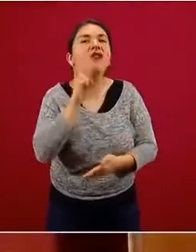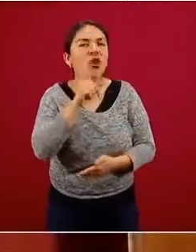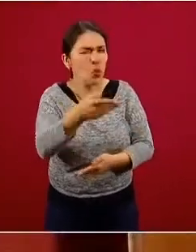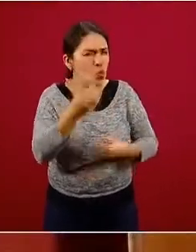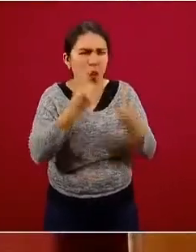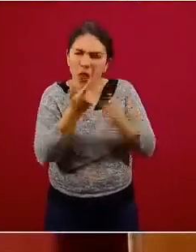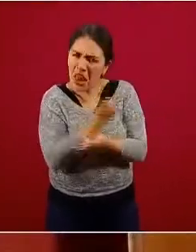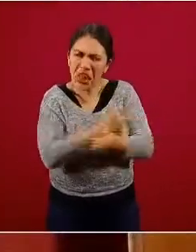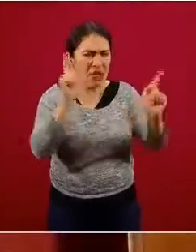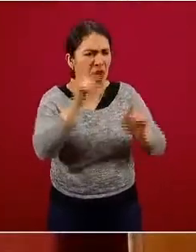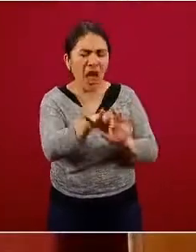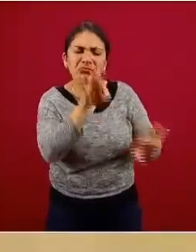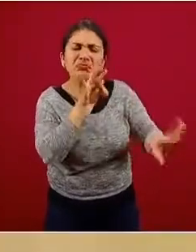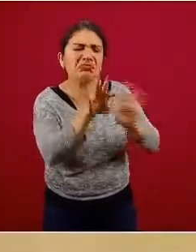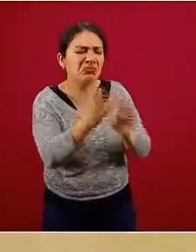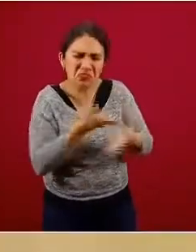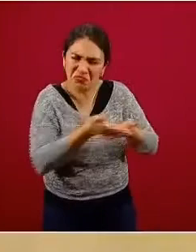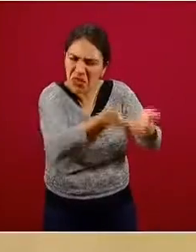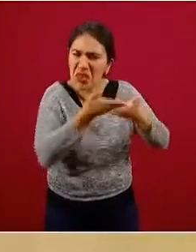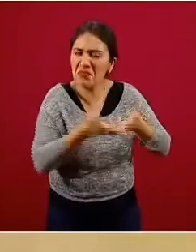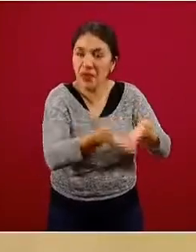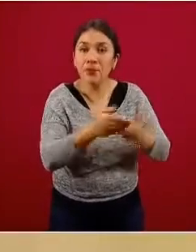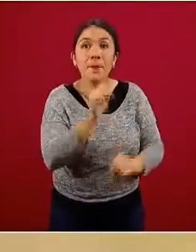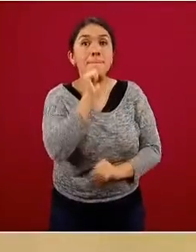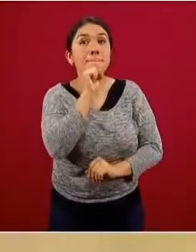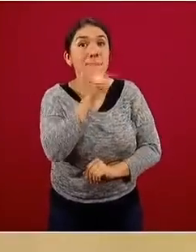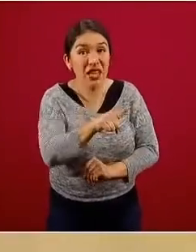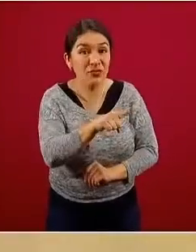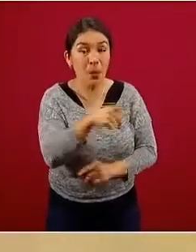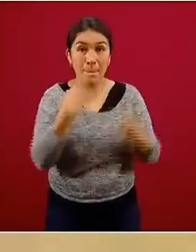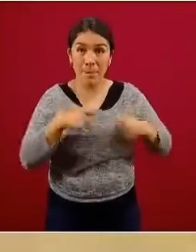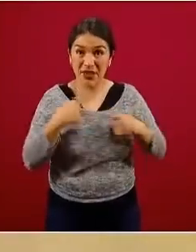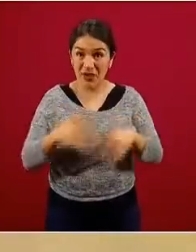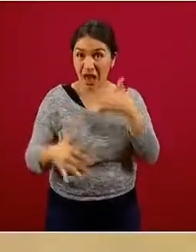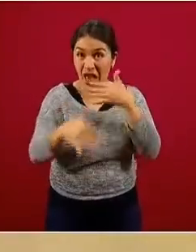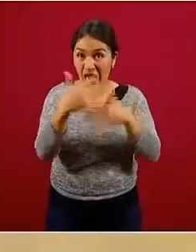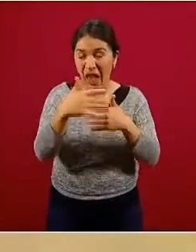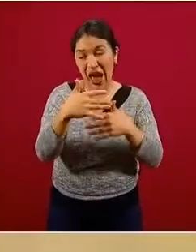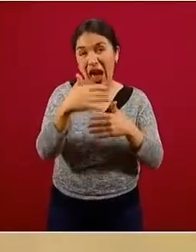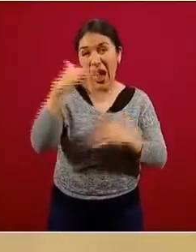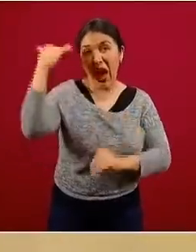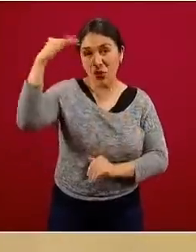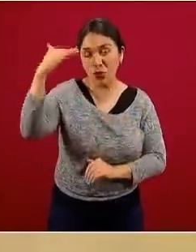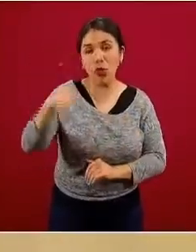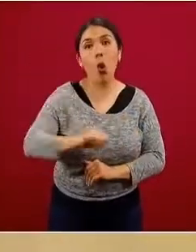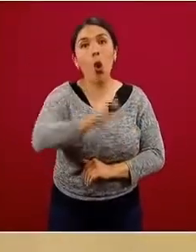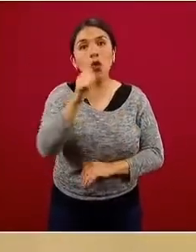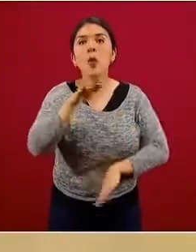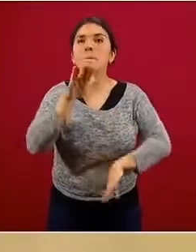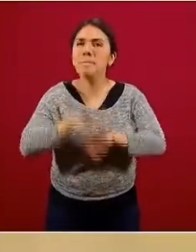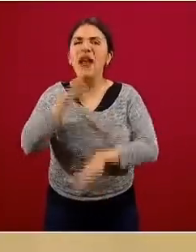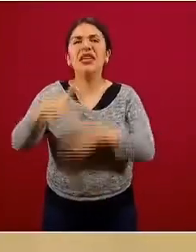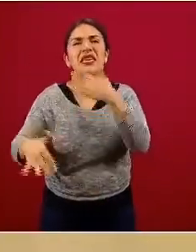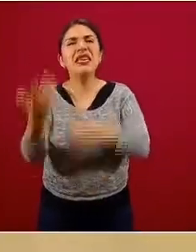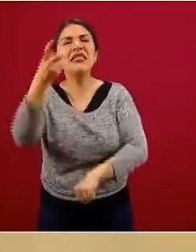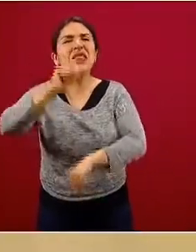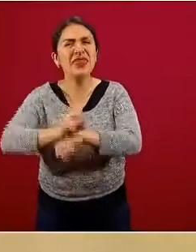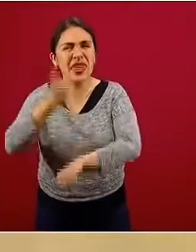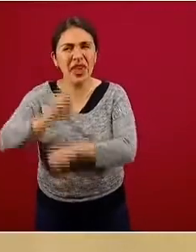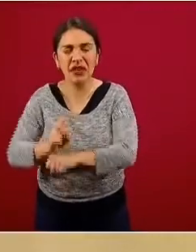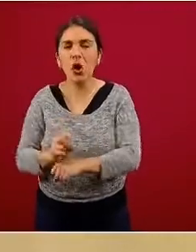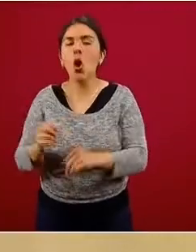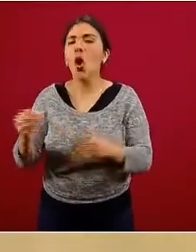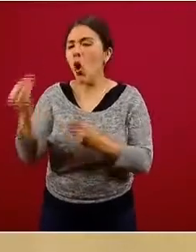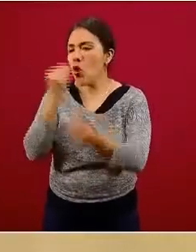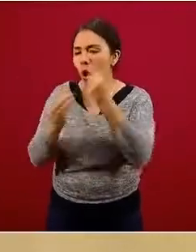usted todo lo que quiera. A esos mismos adultos los puso otros 15 días a comer comida